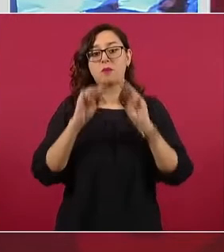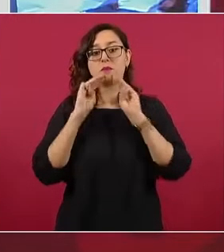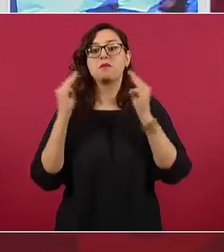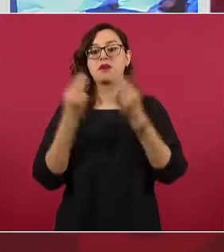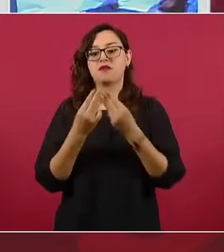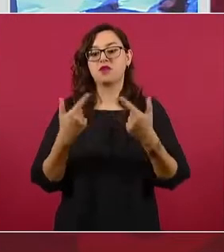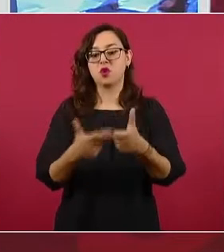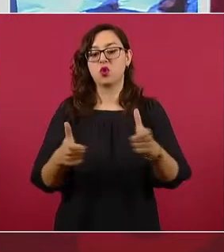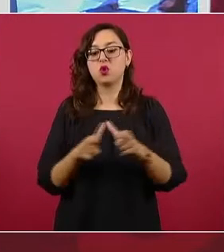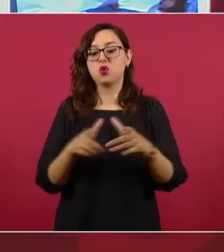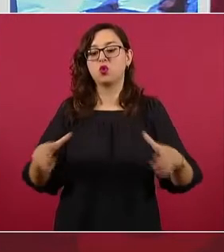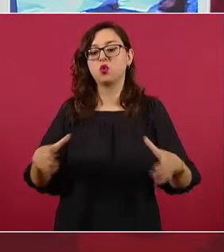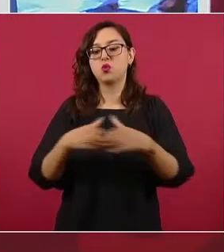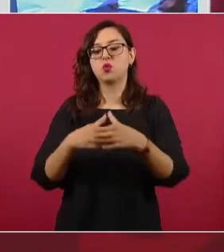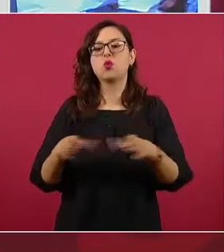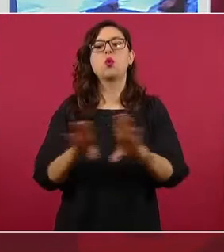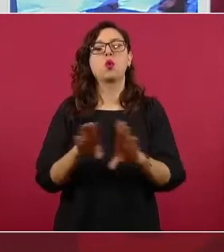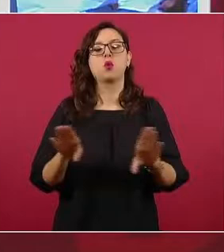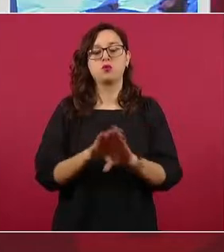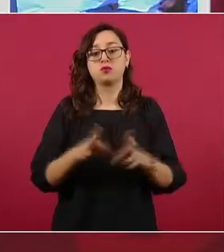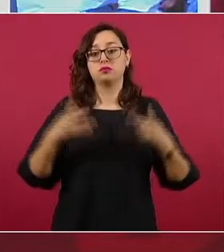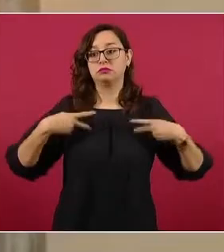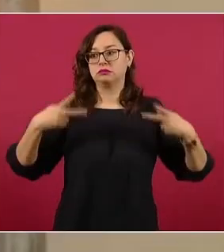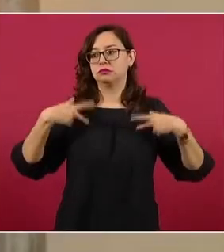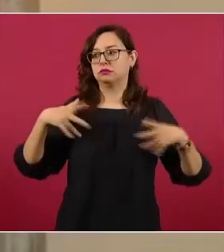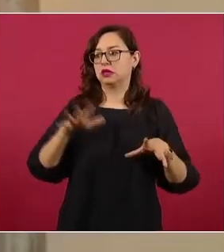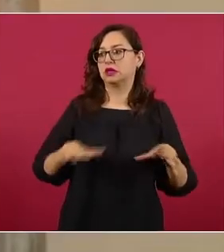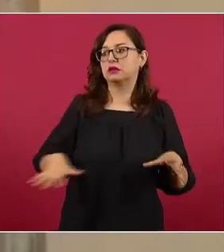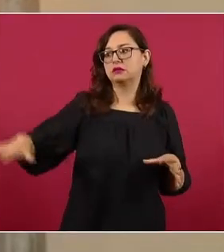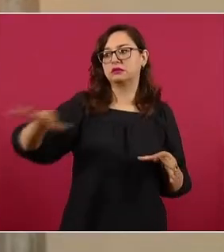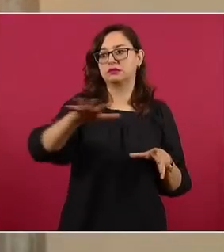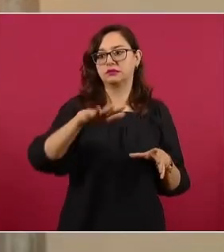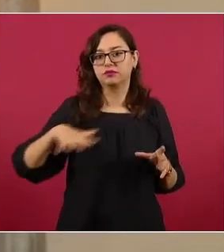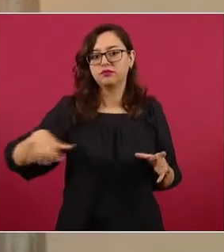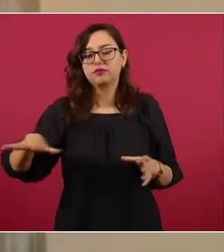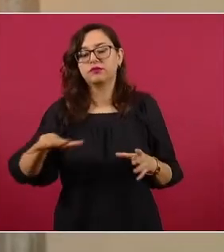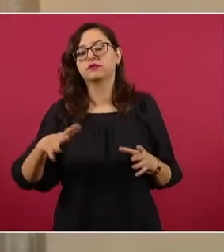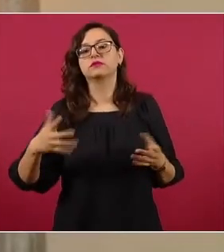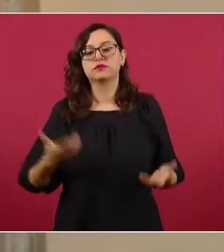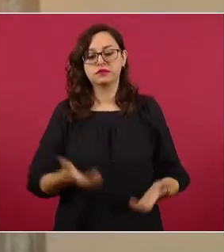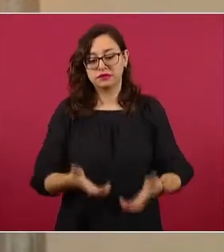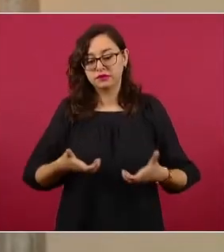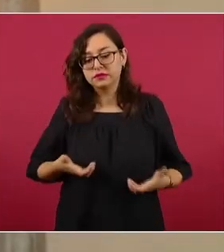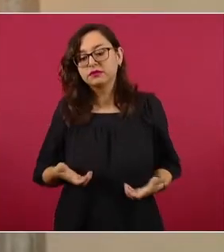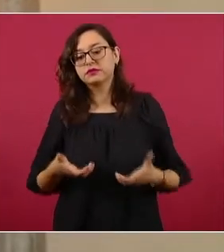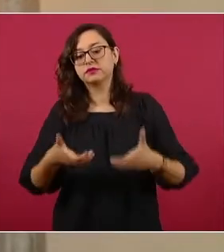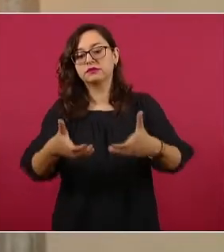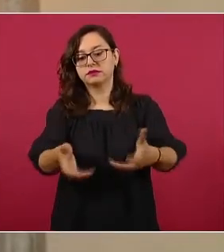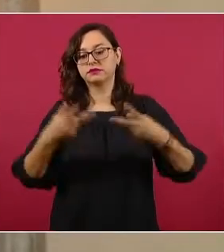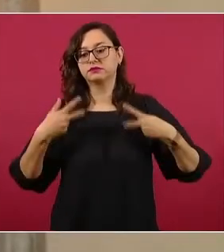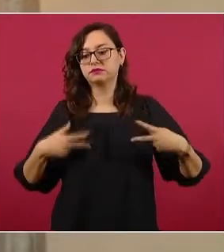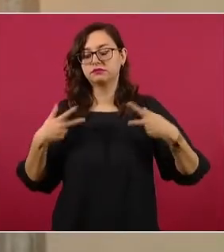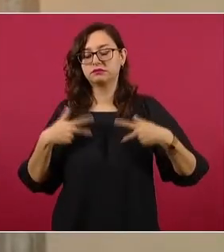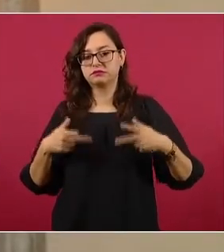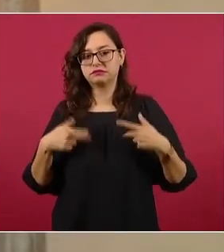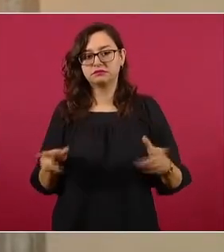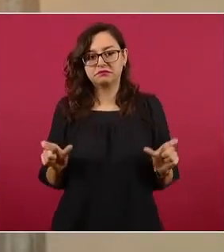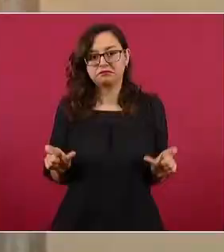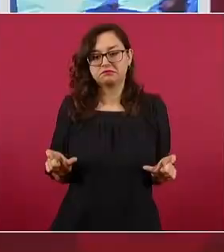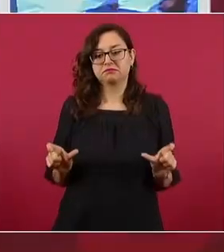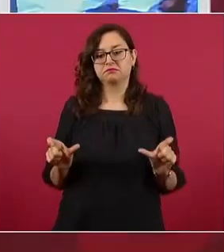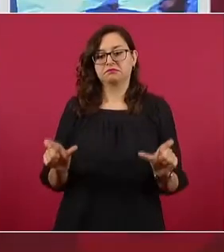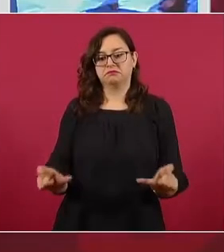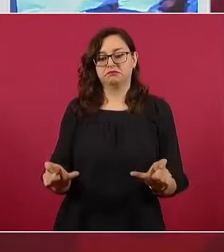través de bloqueos carreteros, incluso en el puerto de Acapulco, impidan la detención de presuntos